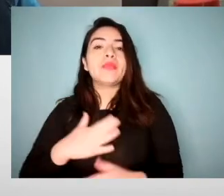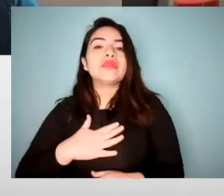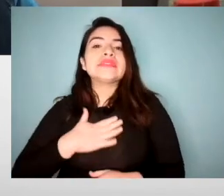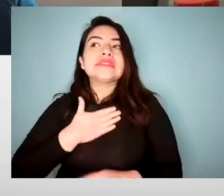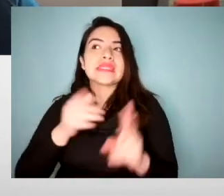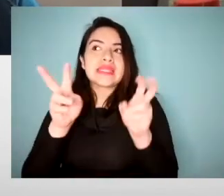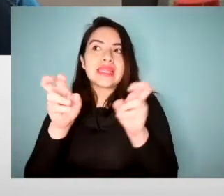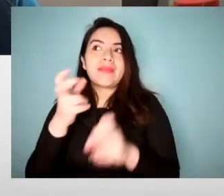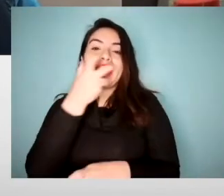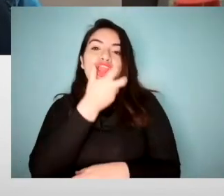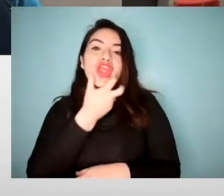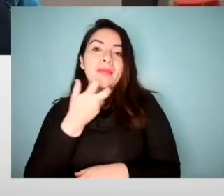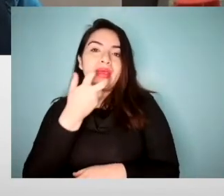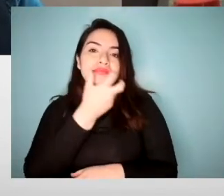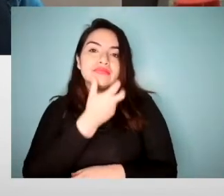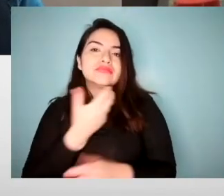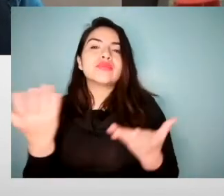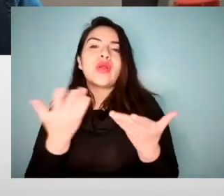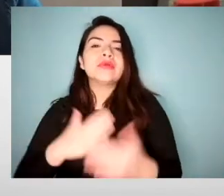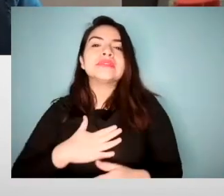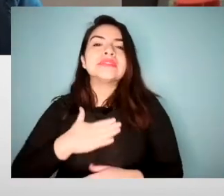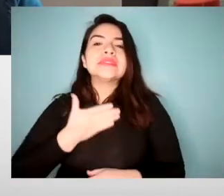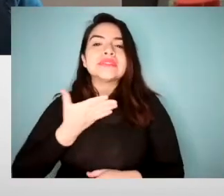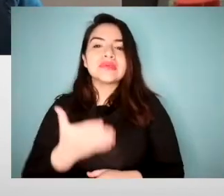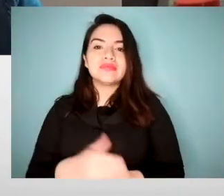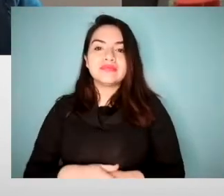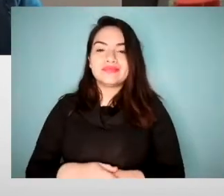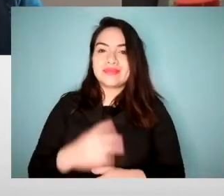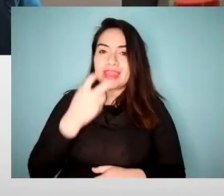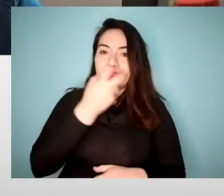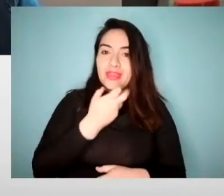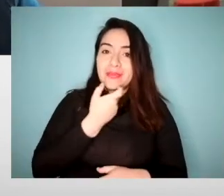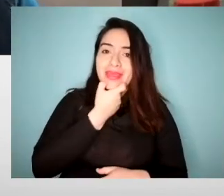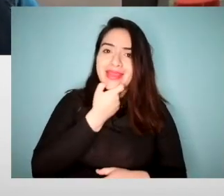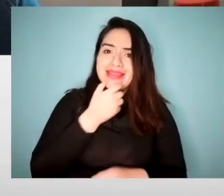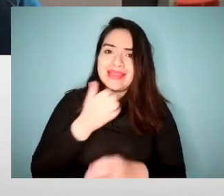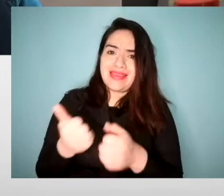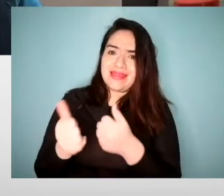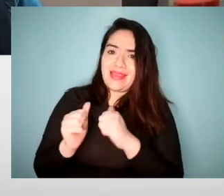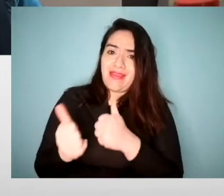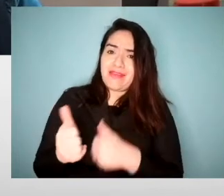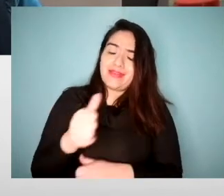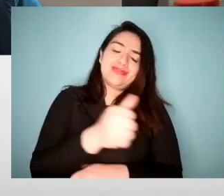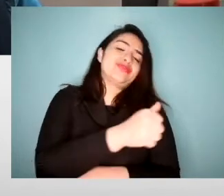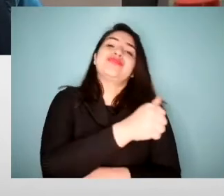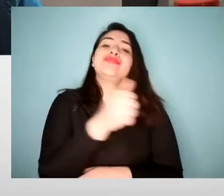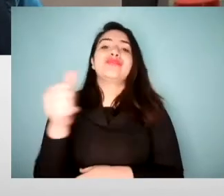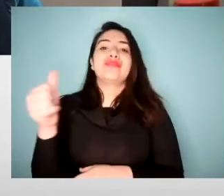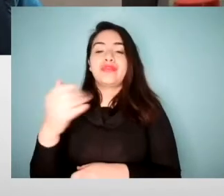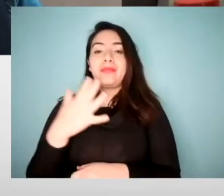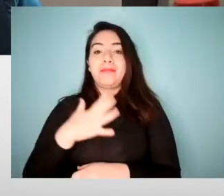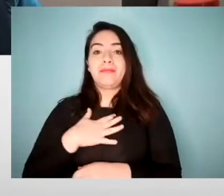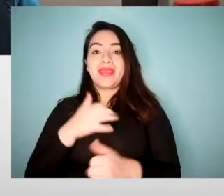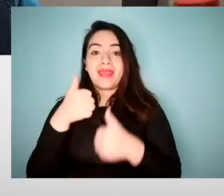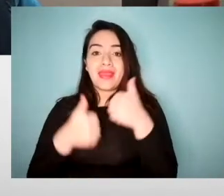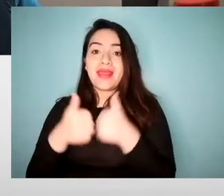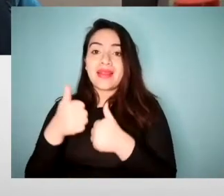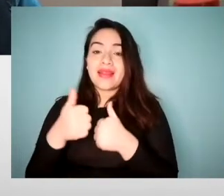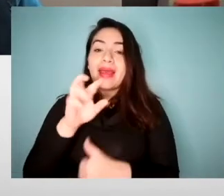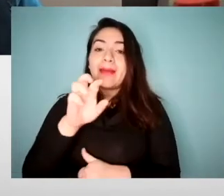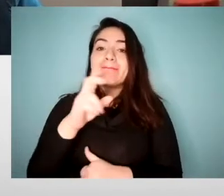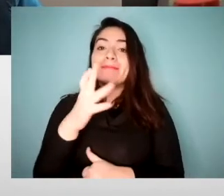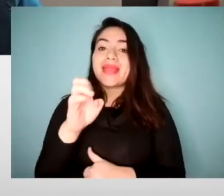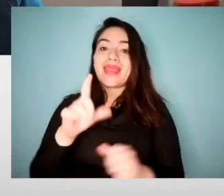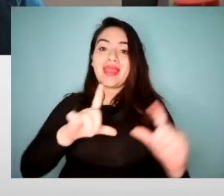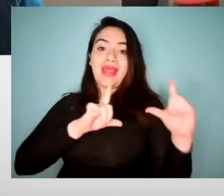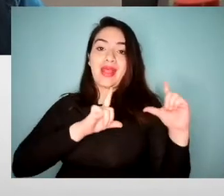momento? Sí, bueno, yo creo que el idioma inglés es un desafío para todos. La verdad es que durante mi carrera en el pregrado, todos